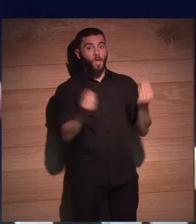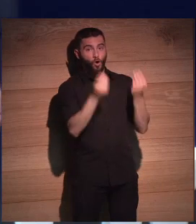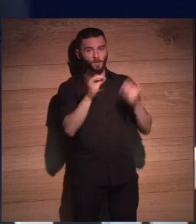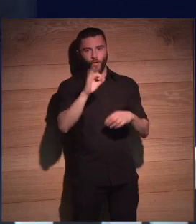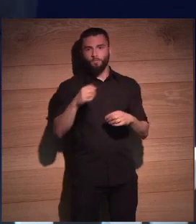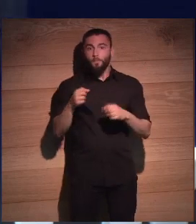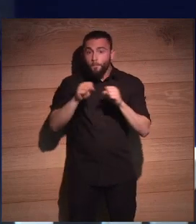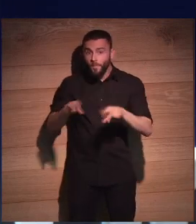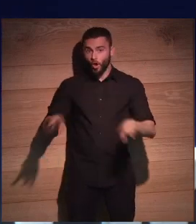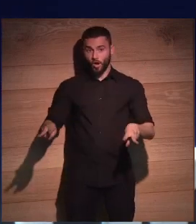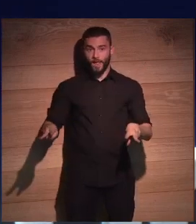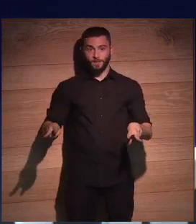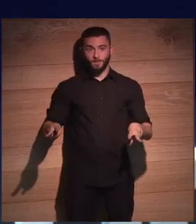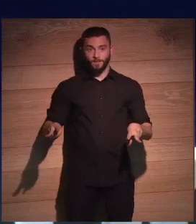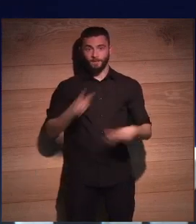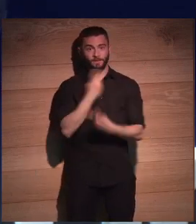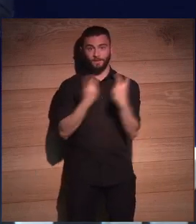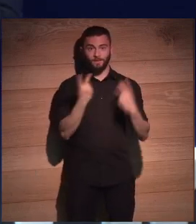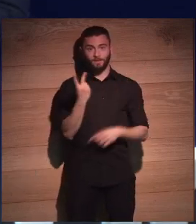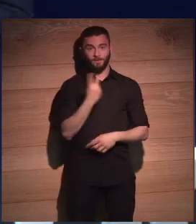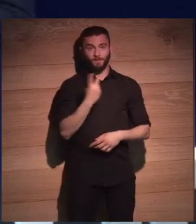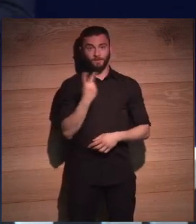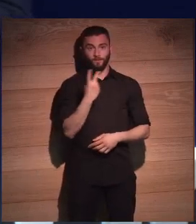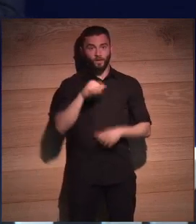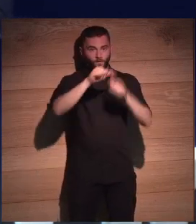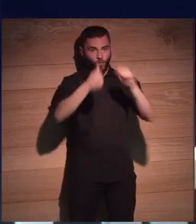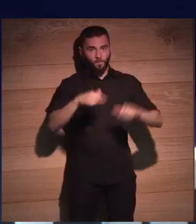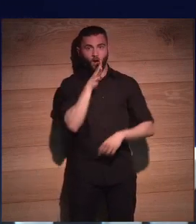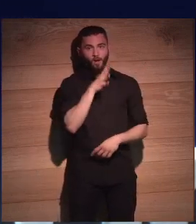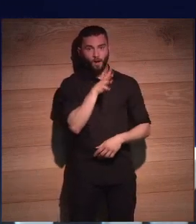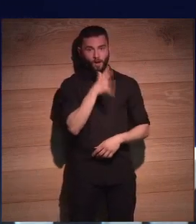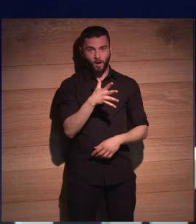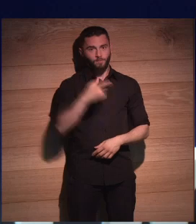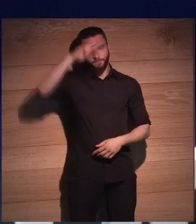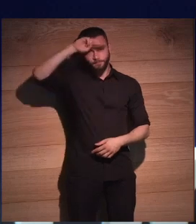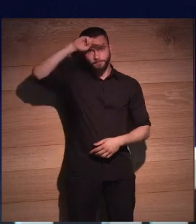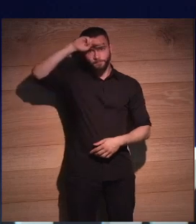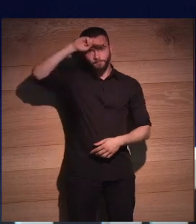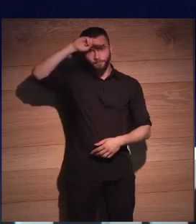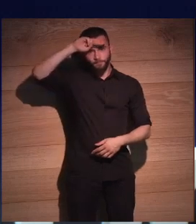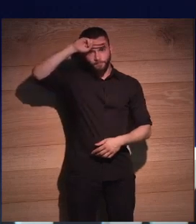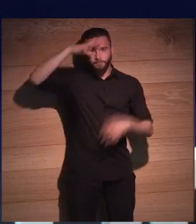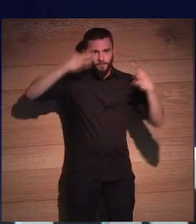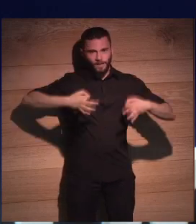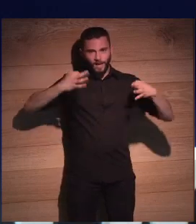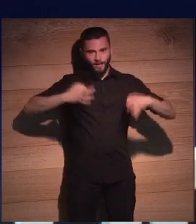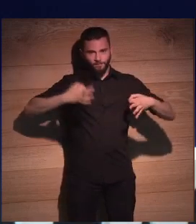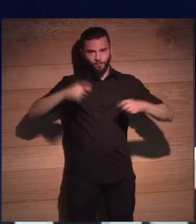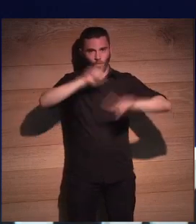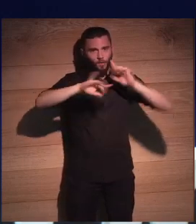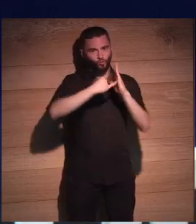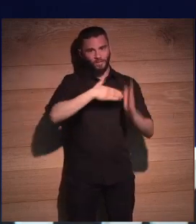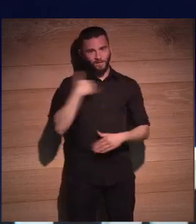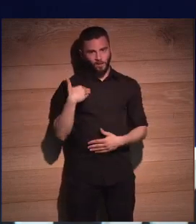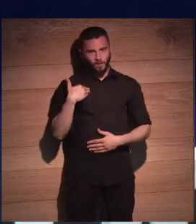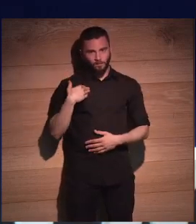parecer peores, que de una forma, por lo menos a mi entender, genuina, realmente están preocupados. Realmente quieren solucionarlo,